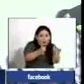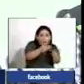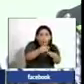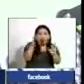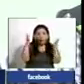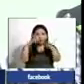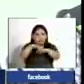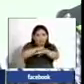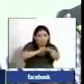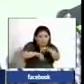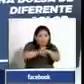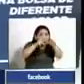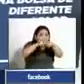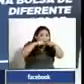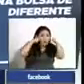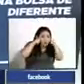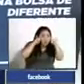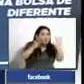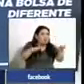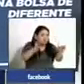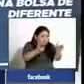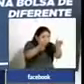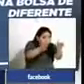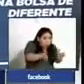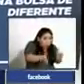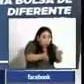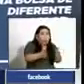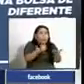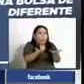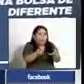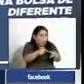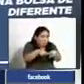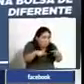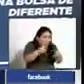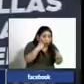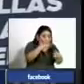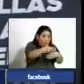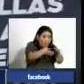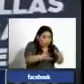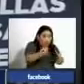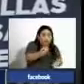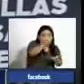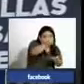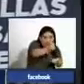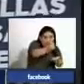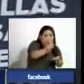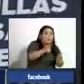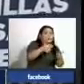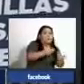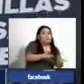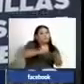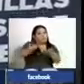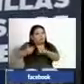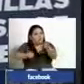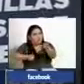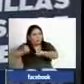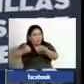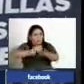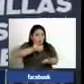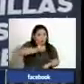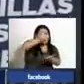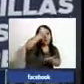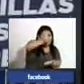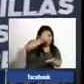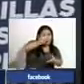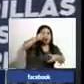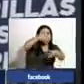guantes, mascarillas y pañuelos desechables de los desechos comunes antes de que pase el camión recolector. Agregan que las bolsas donde